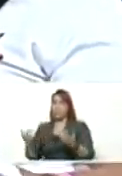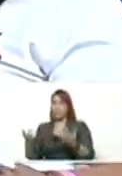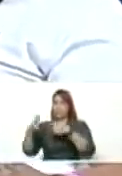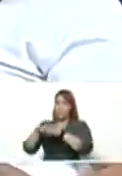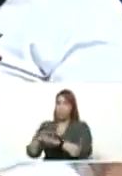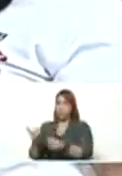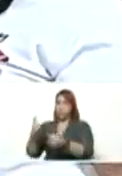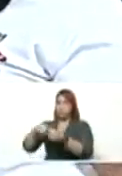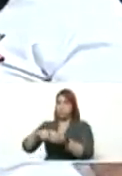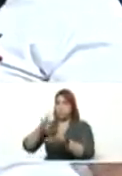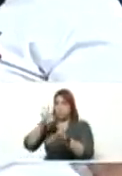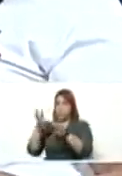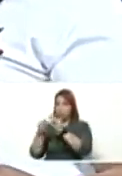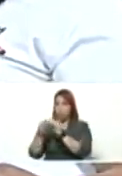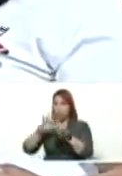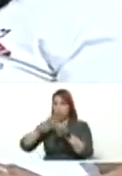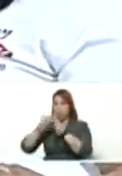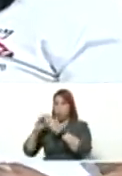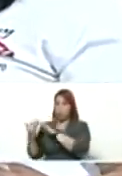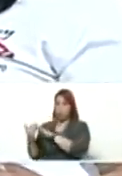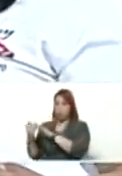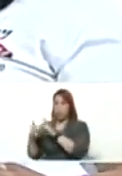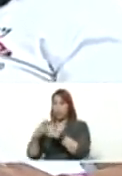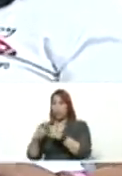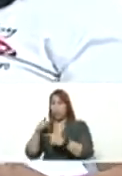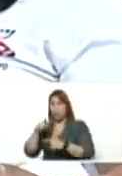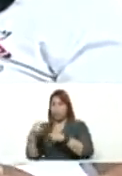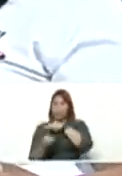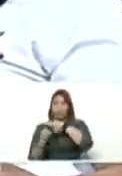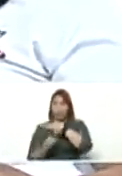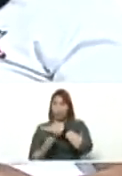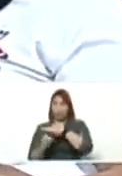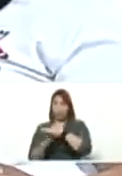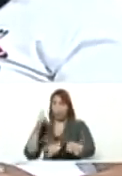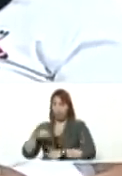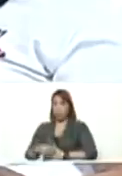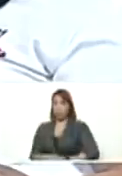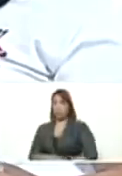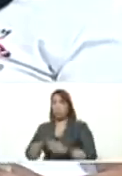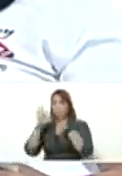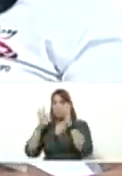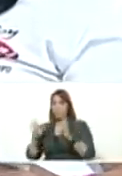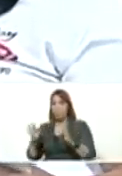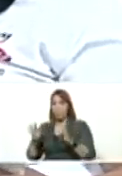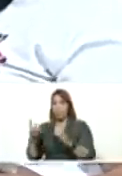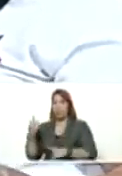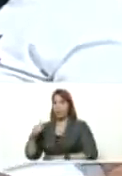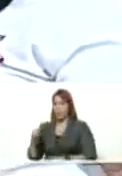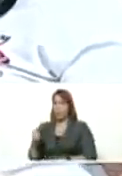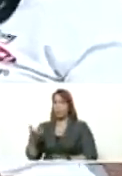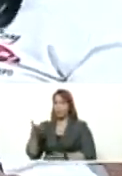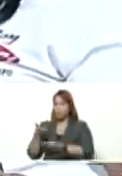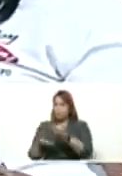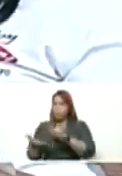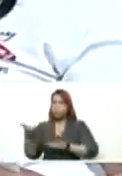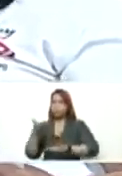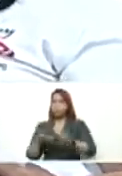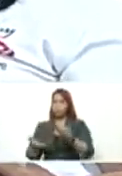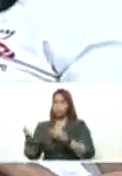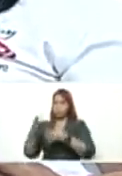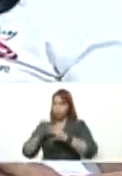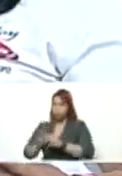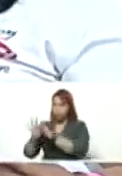el CLAT y las comunas. Entonces, mediante esta instancia y mediante este mecanismo, a tener esa articulación en